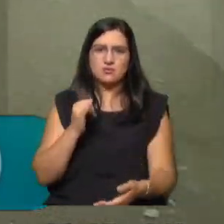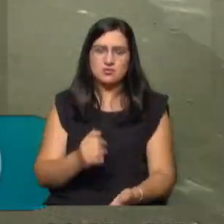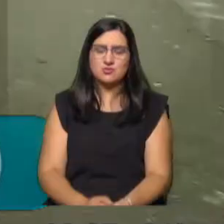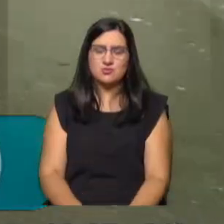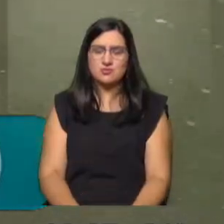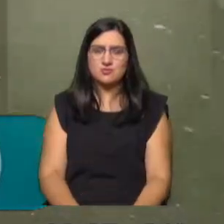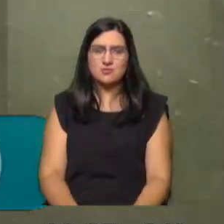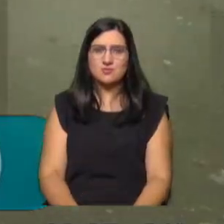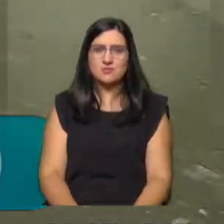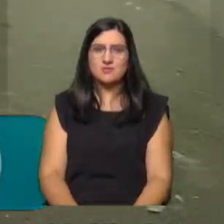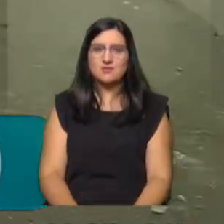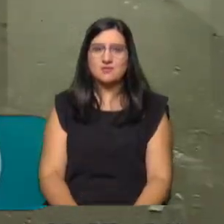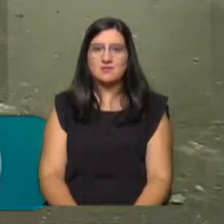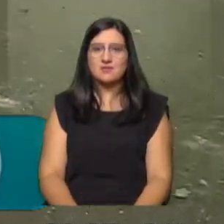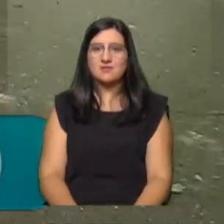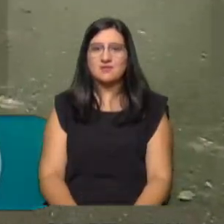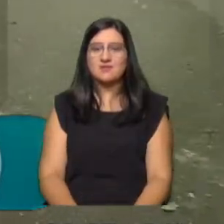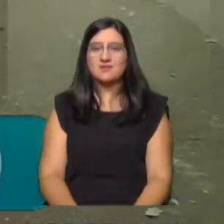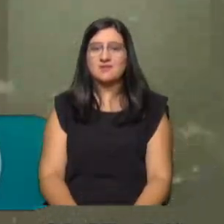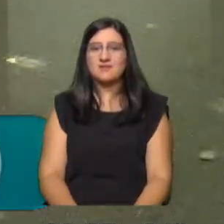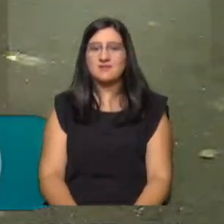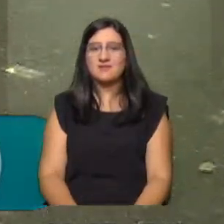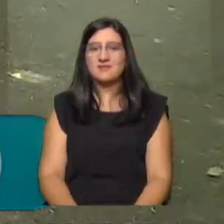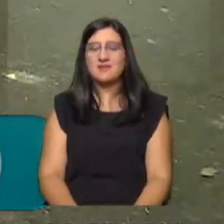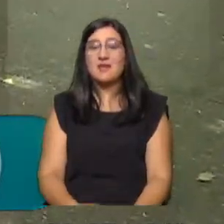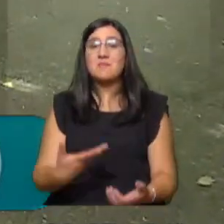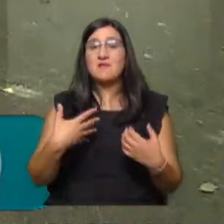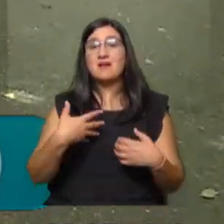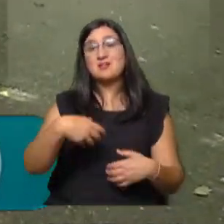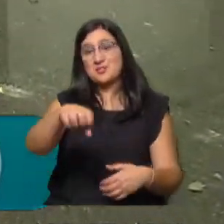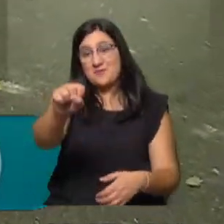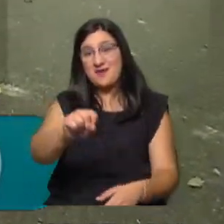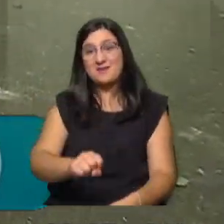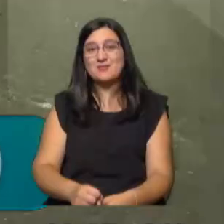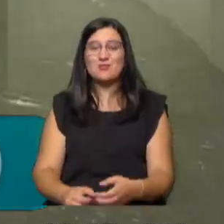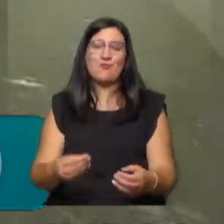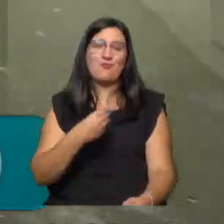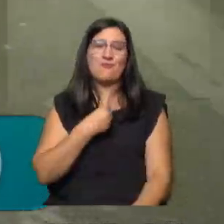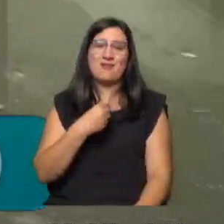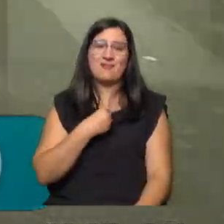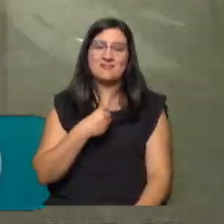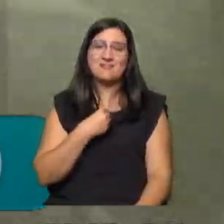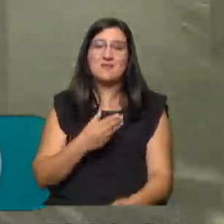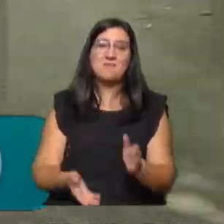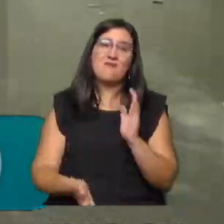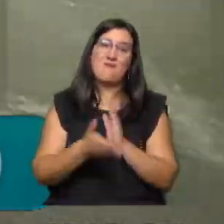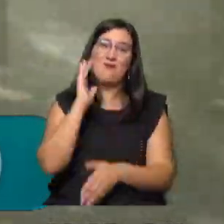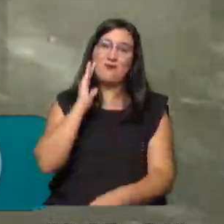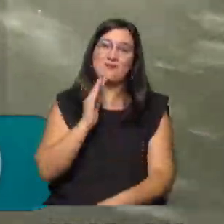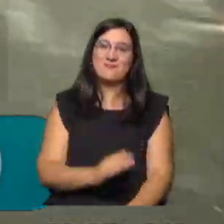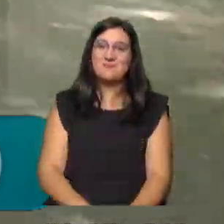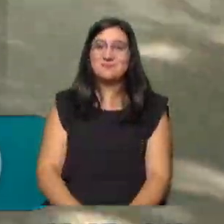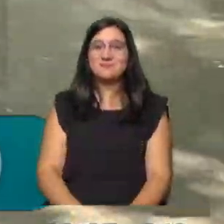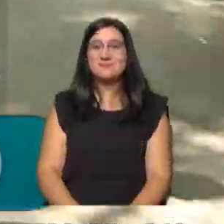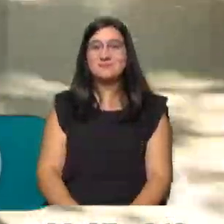Hasta 120, sí, bueno, muy bien. El caballero me va a llevar entonces, me tiro, ¿verdad? Con toda la confianza. Totalmente. No. Me voy, y el vecino